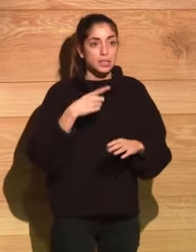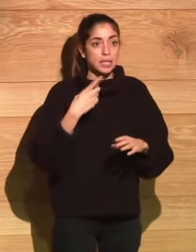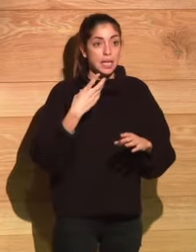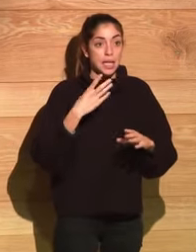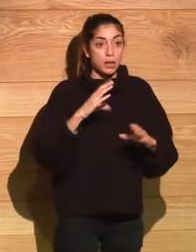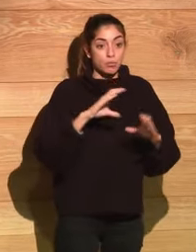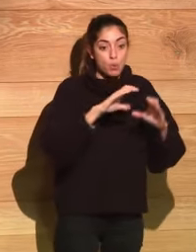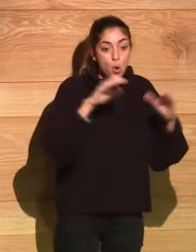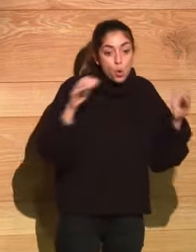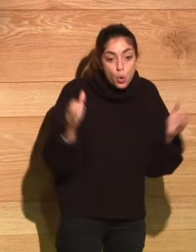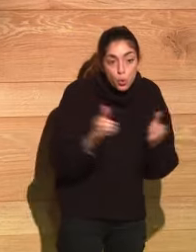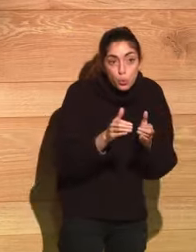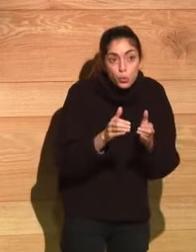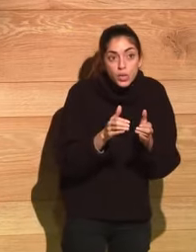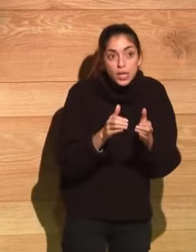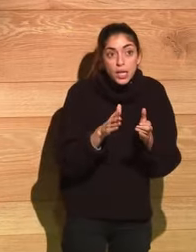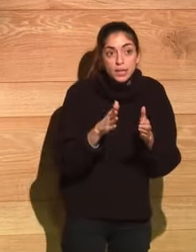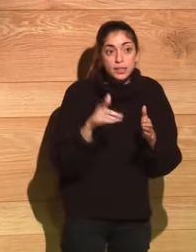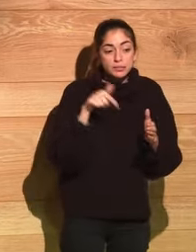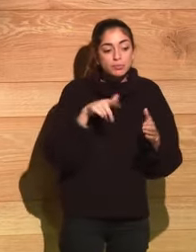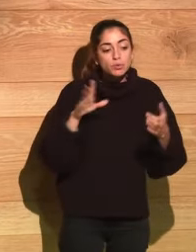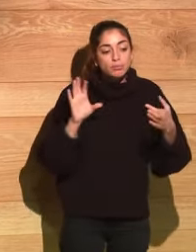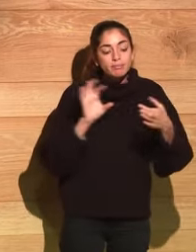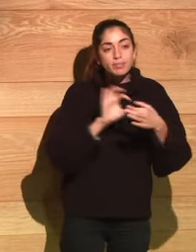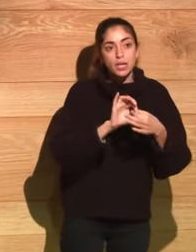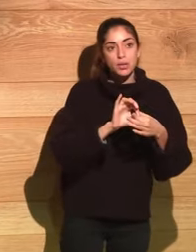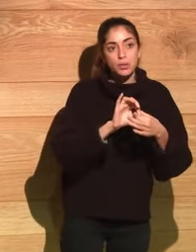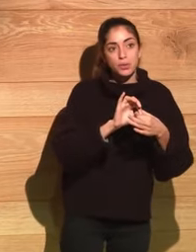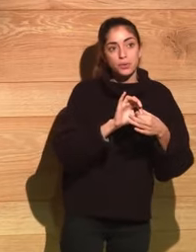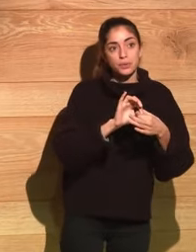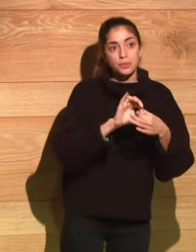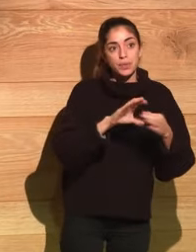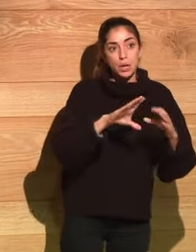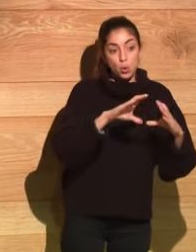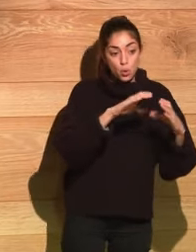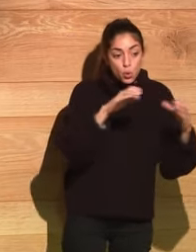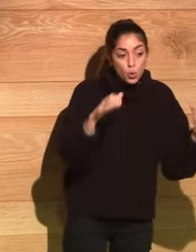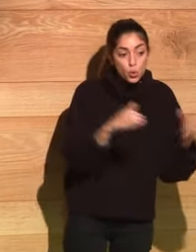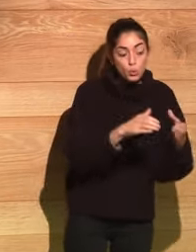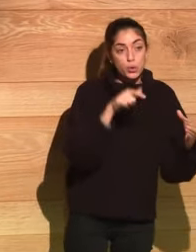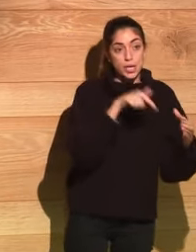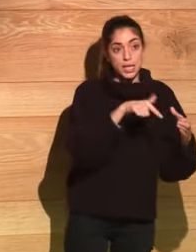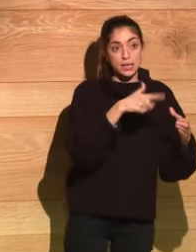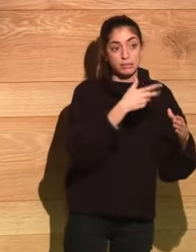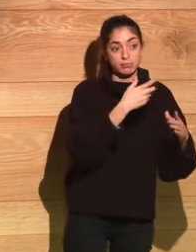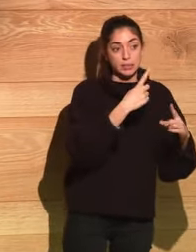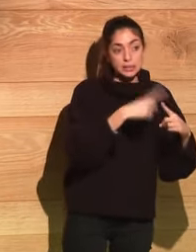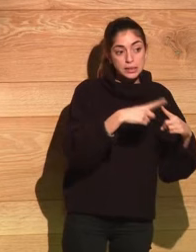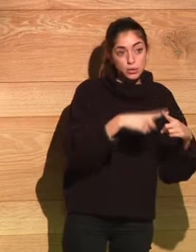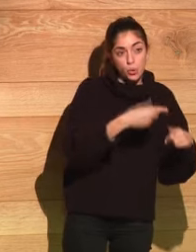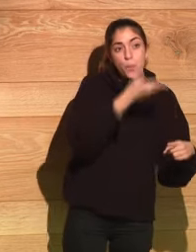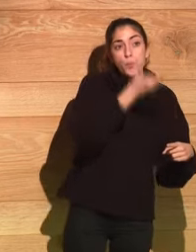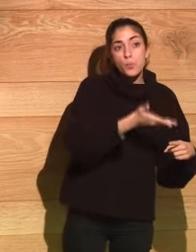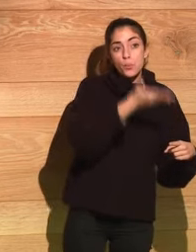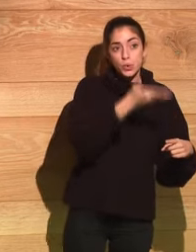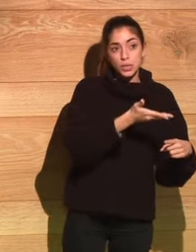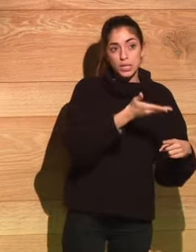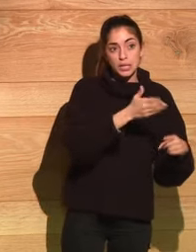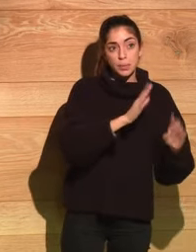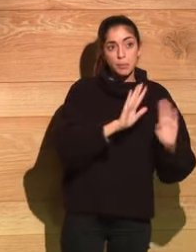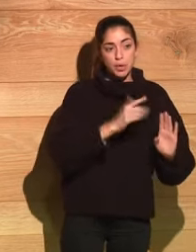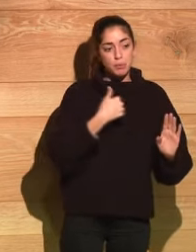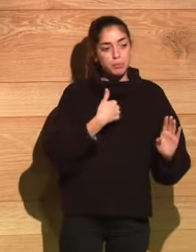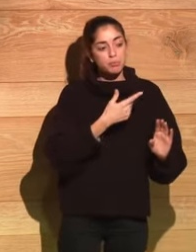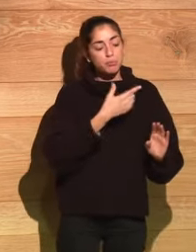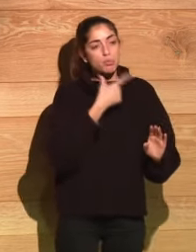que se ancla en otros lugares, en comunidad en la que el sexo es algo muy importante, pero me